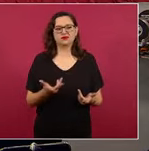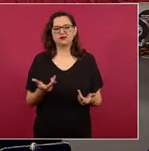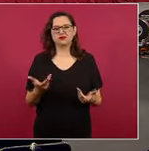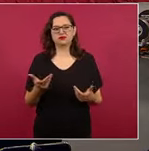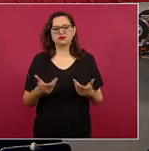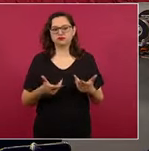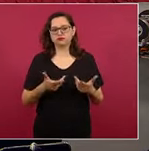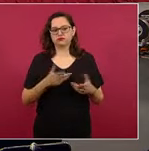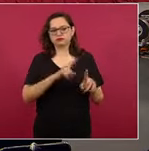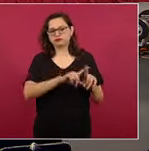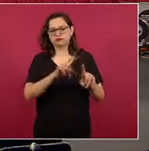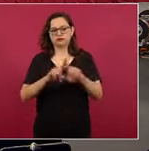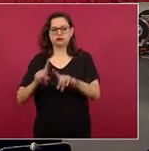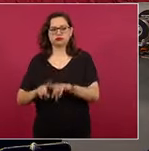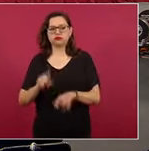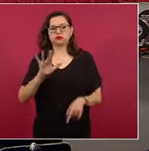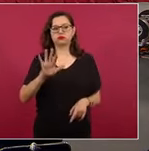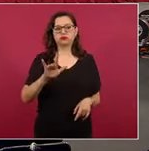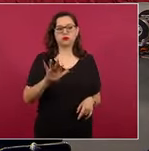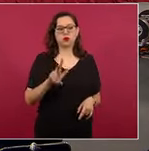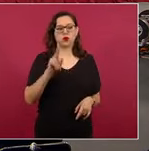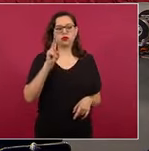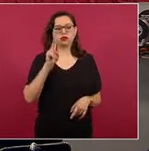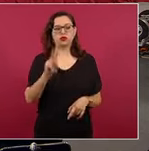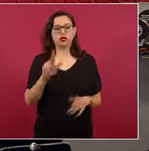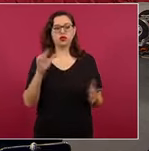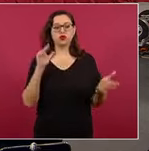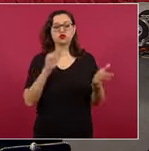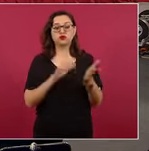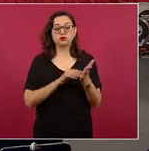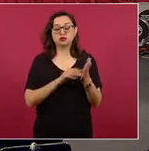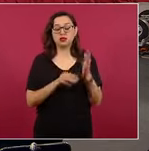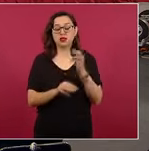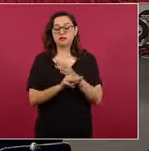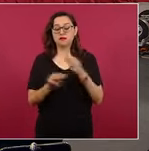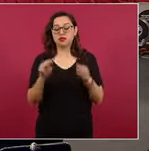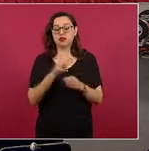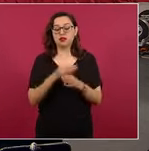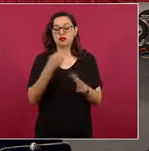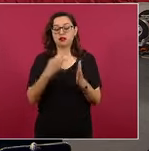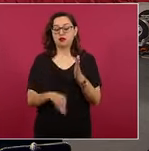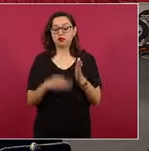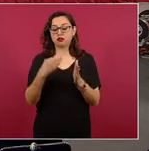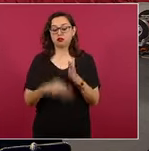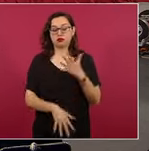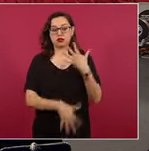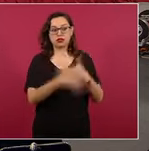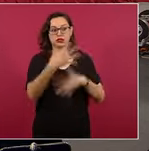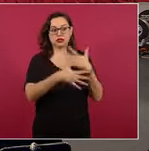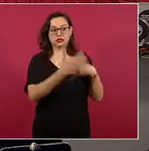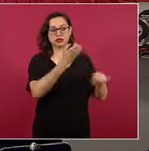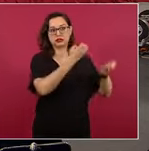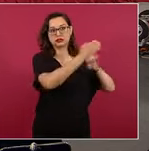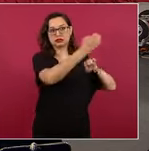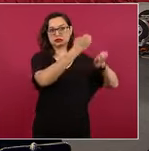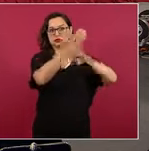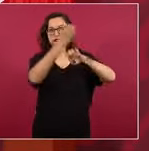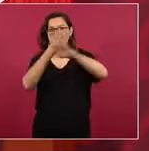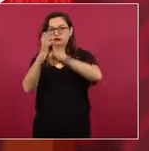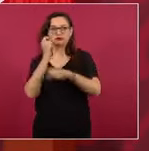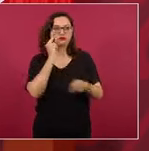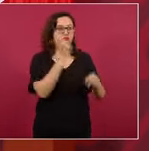son 55.200 equipos en el primer nivel que hacen falta en estos 15 estados, en estos 15